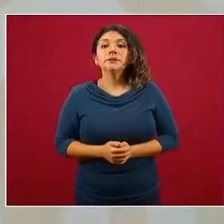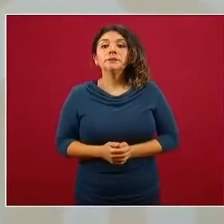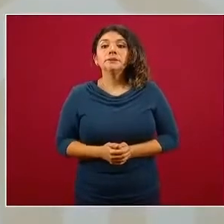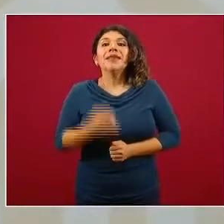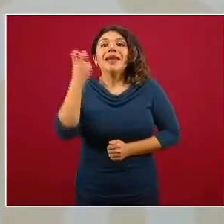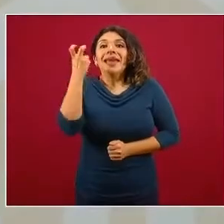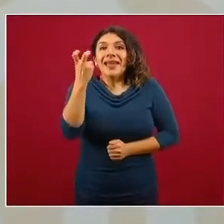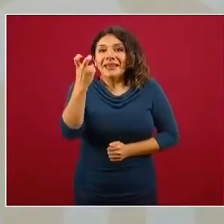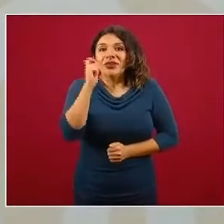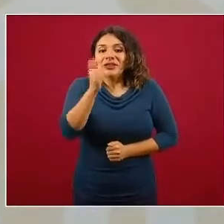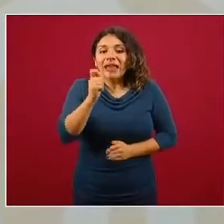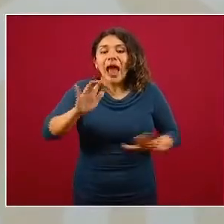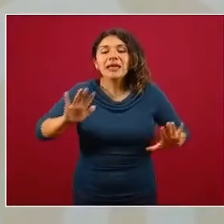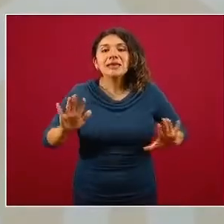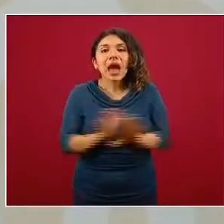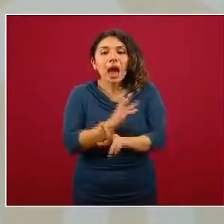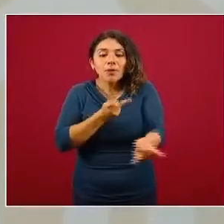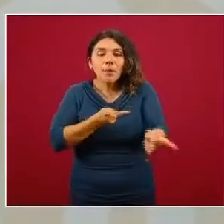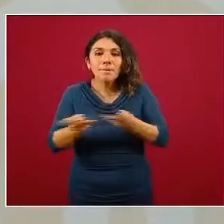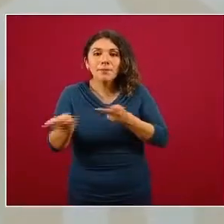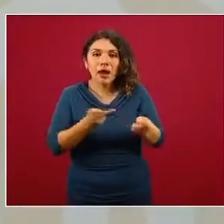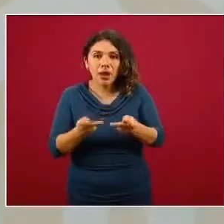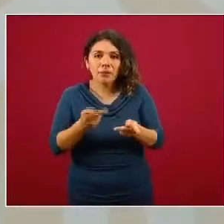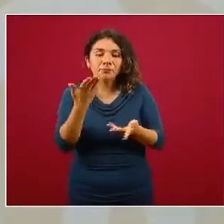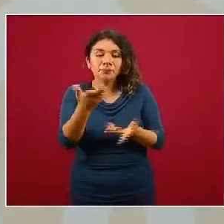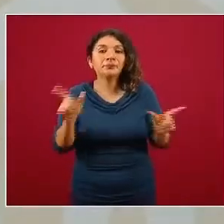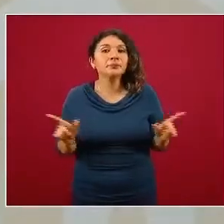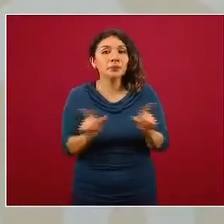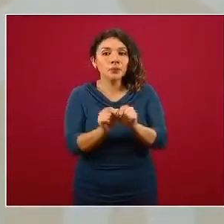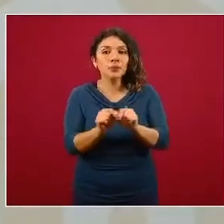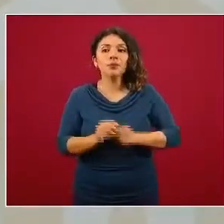de eso se trata el cambio de estrategia. Entonces, en resumen,